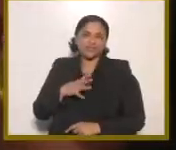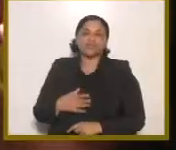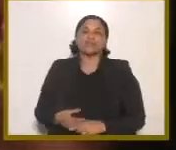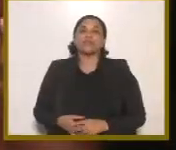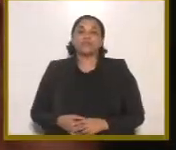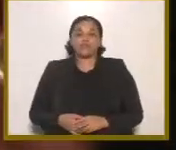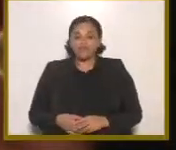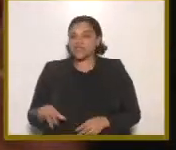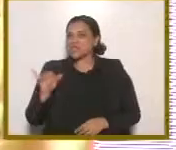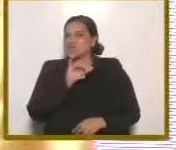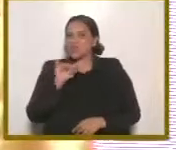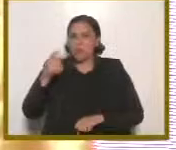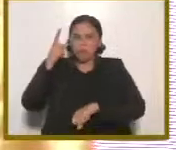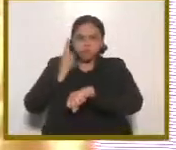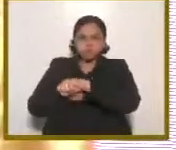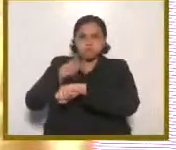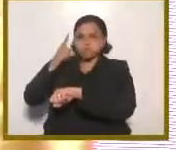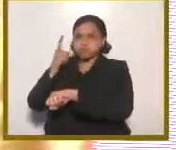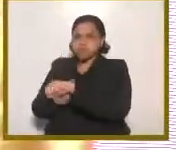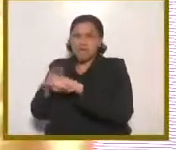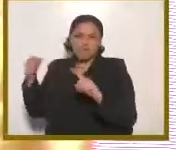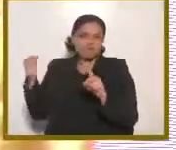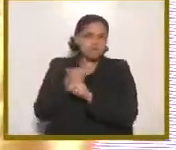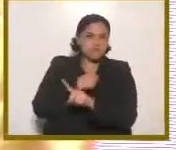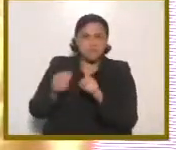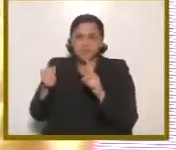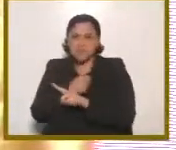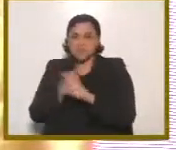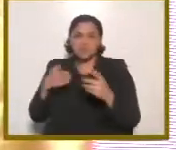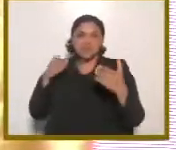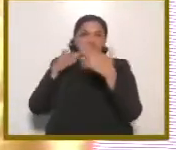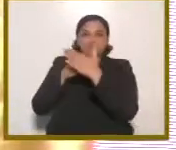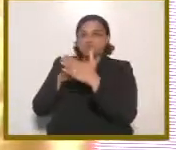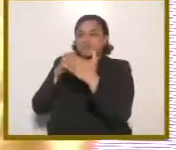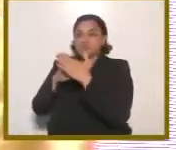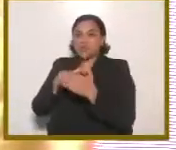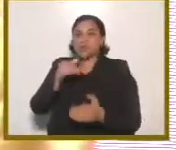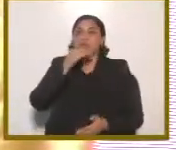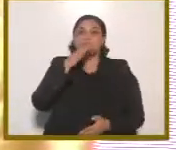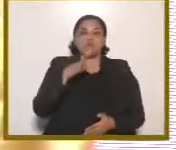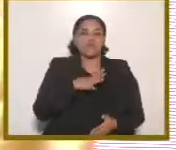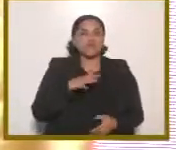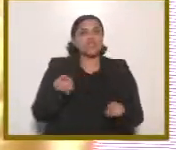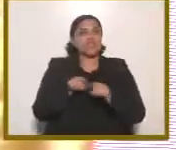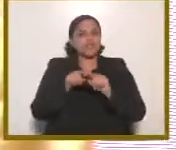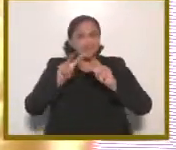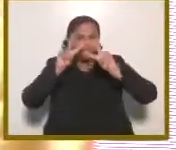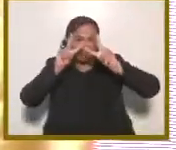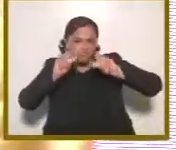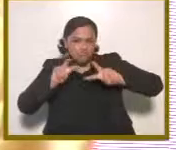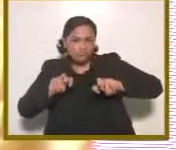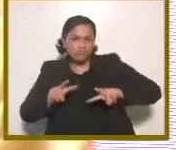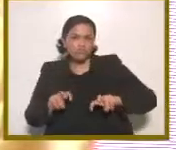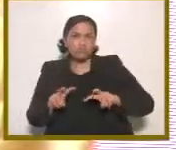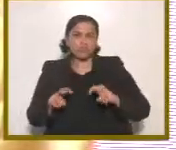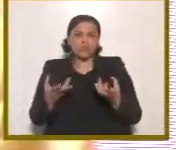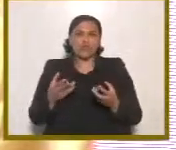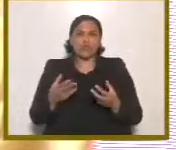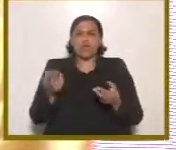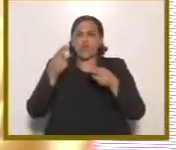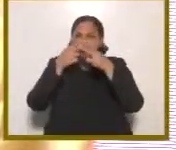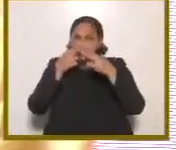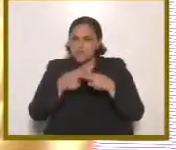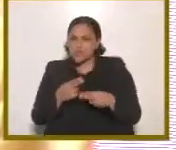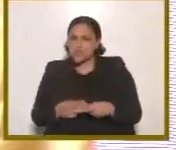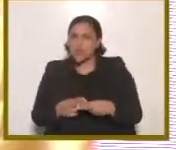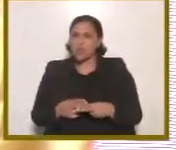Tipificar y sancionar la violencia política contra las mujeres. Además, se debe realizar una base de datos que se